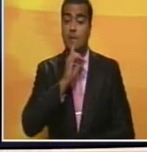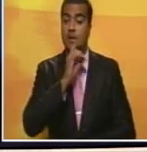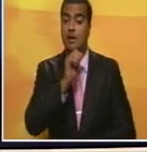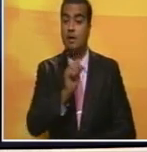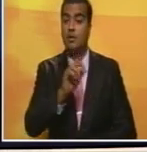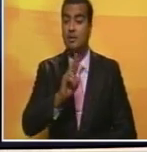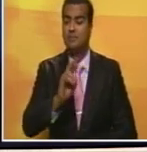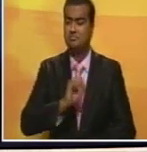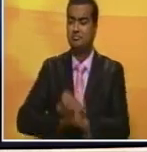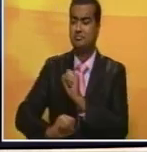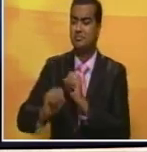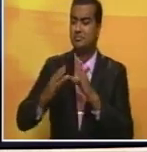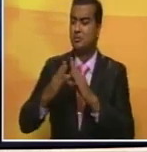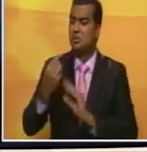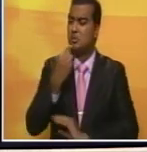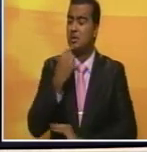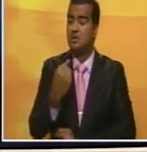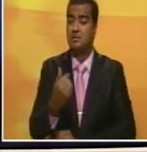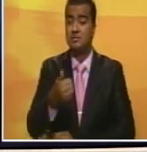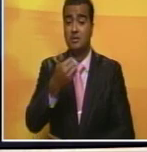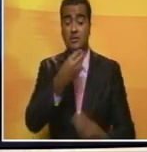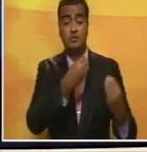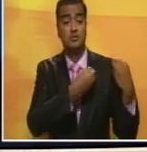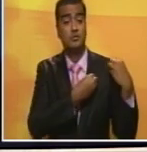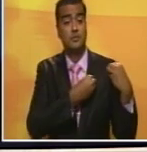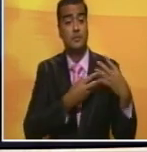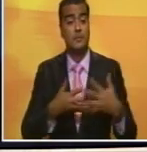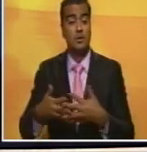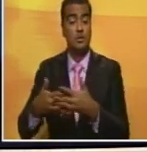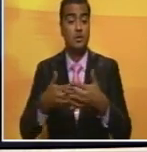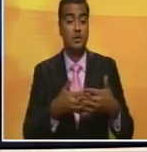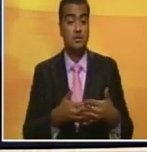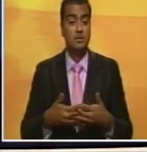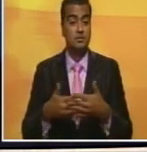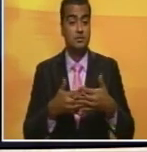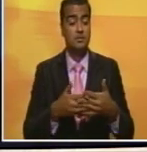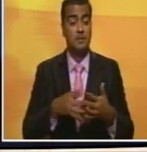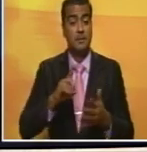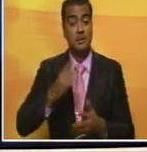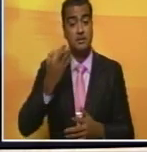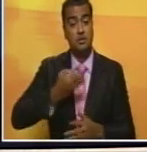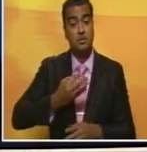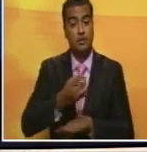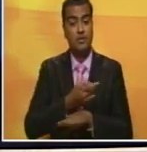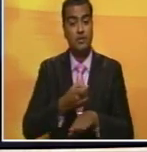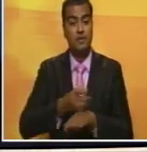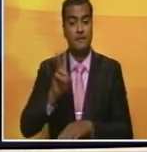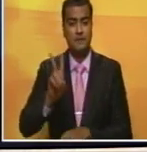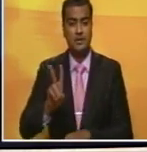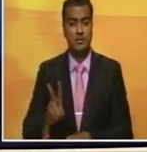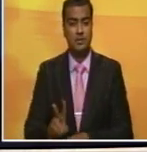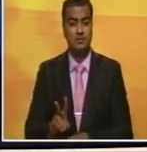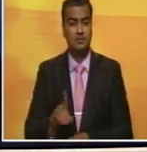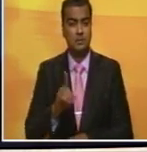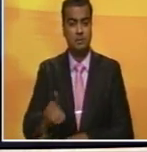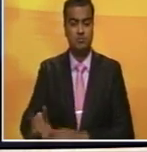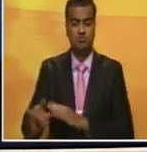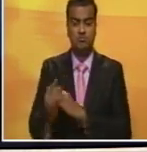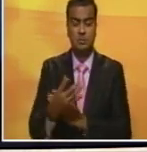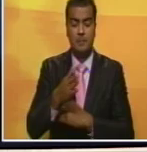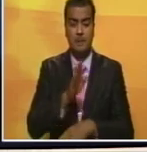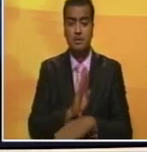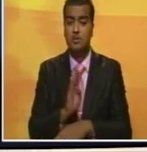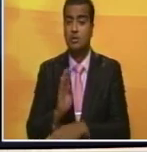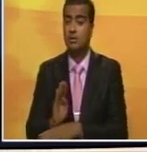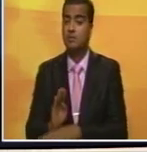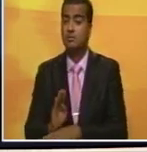Rivas, rechazó las declaraciones de altos funcionarios estadounidenses quienes aseguran que el gobierno de Venezuela sería una amenaza para la